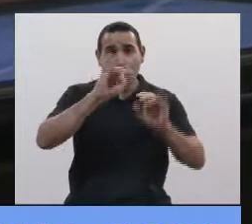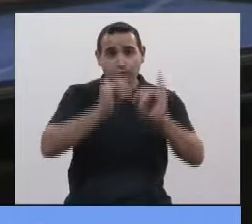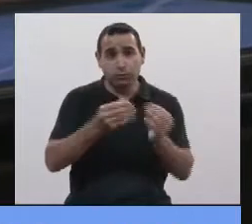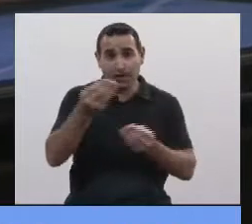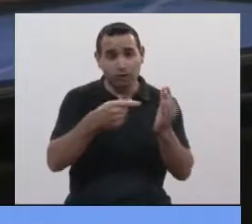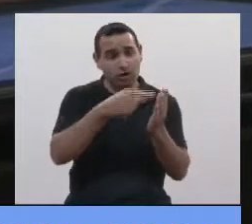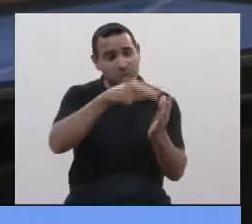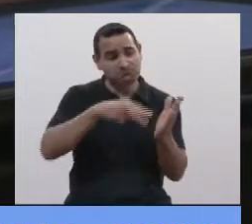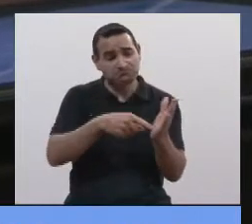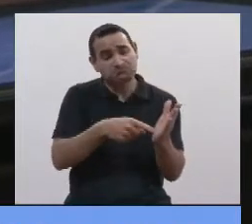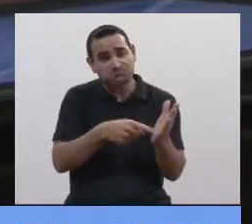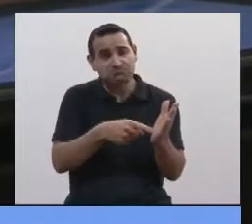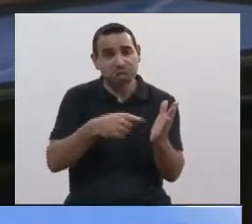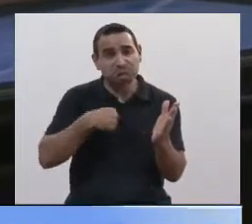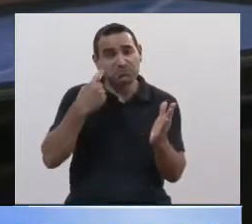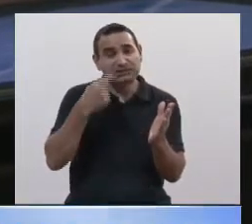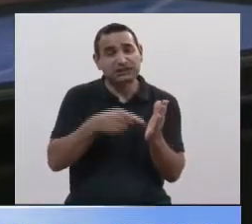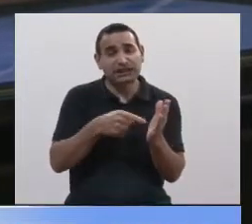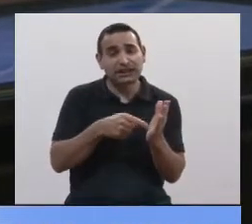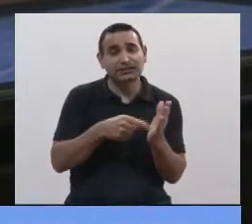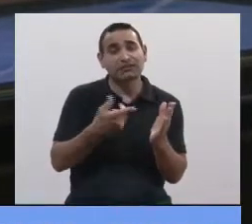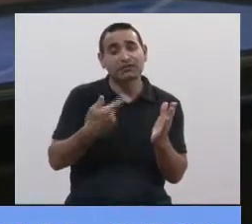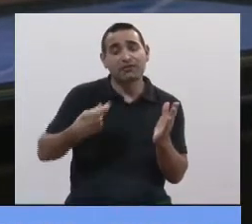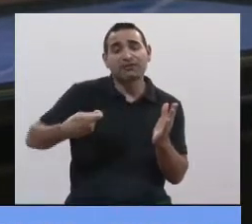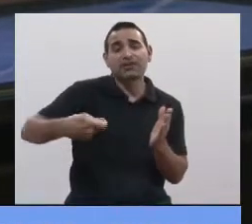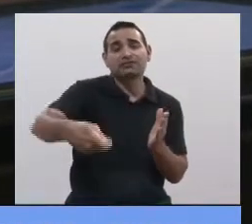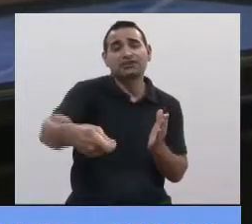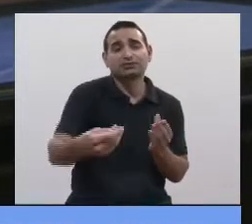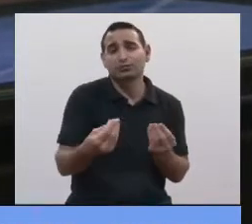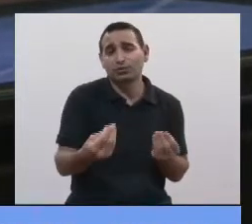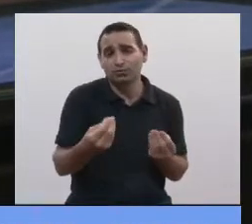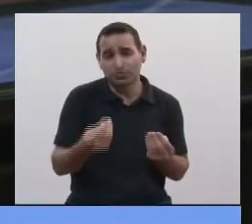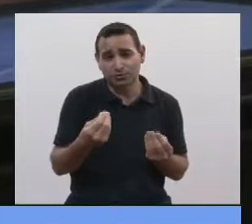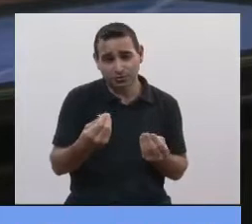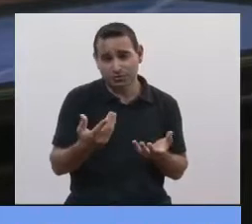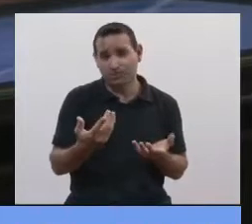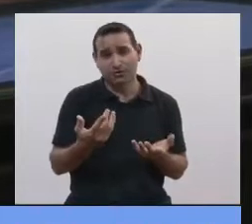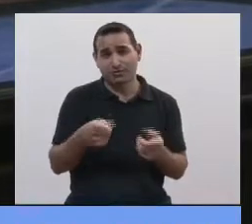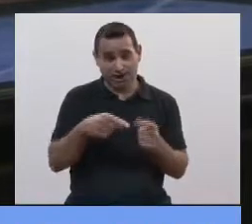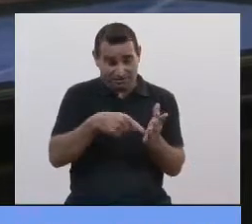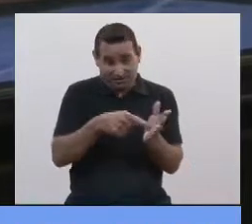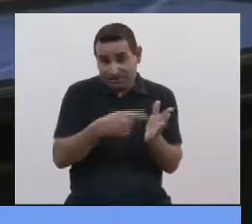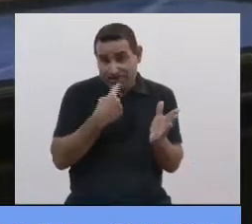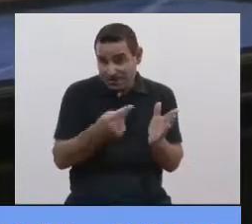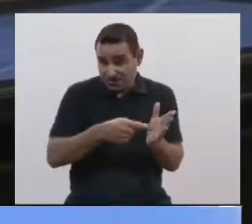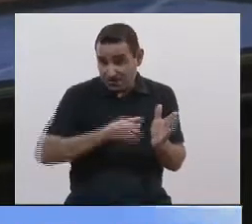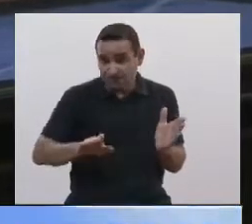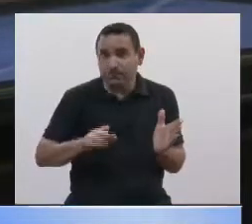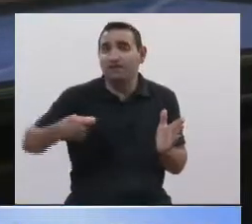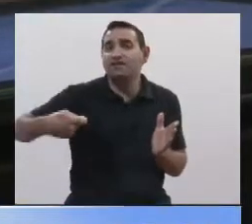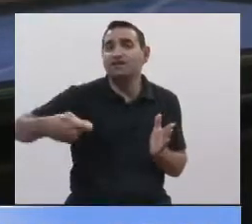la impresión que va a tratar de financiarse, como el propio texto lo expresa,